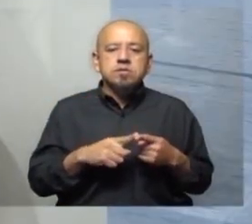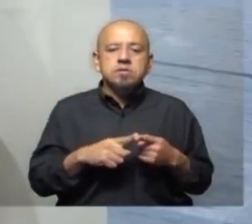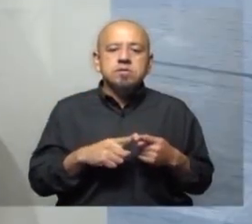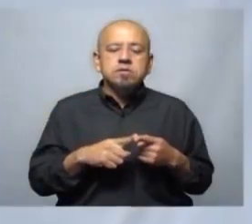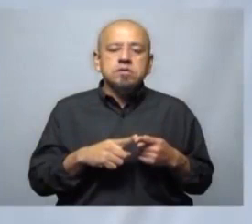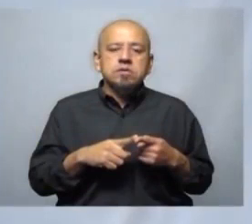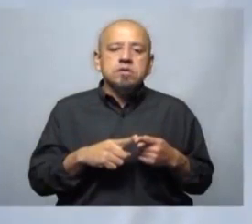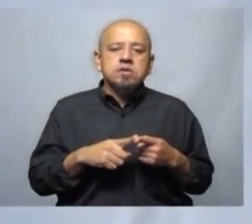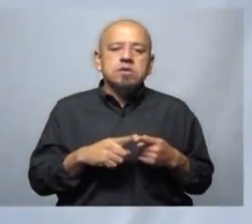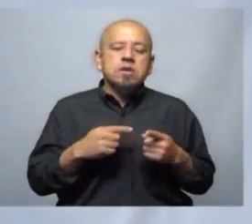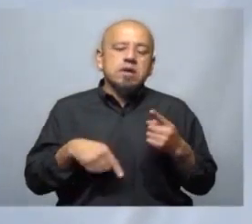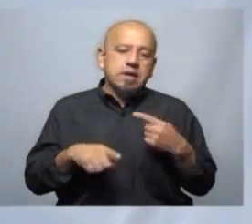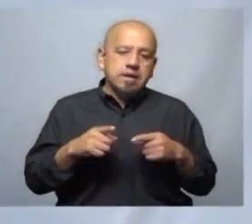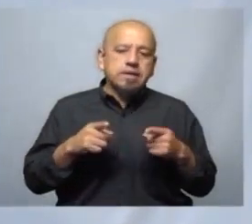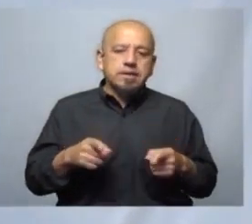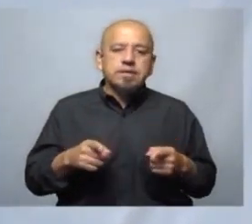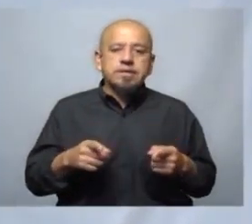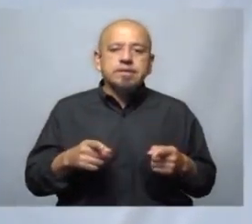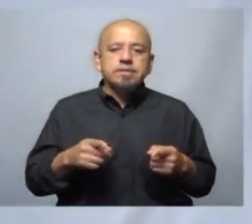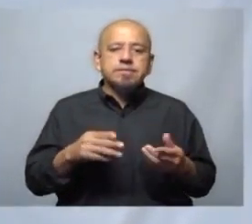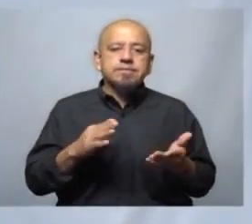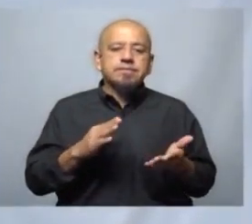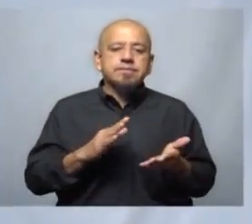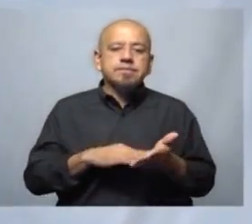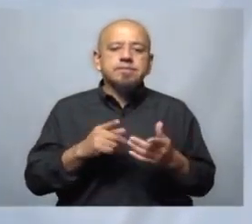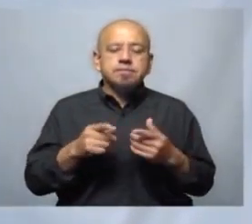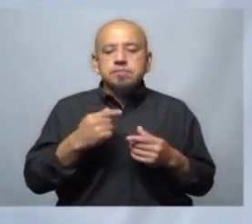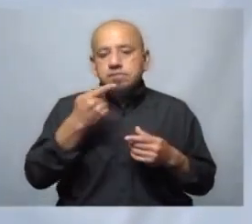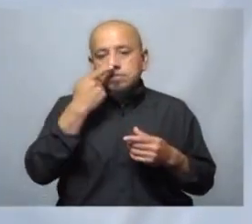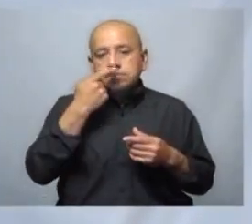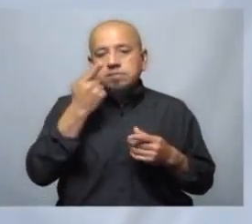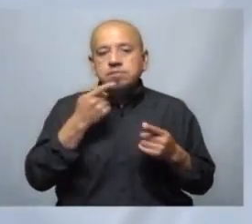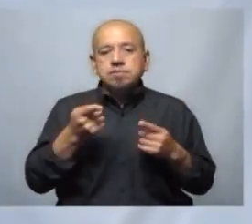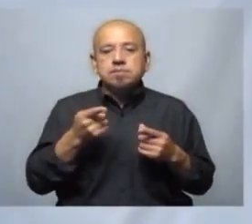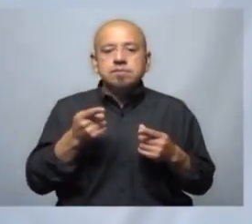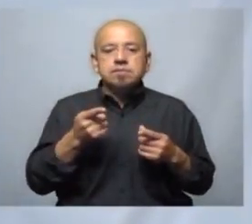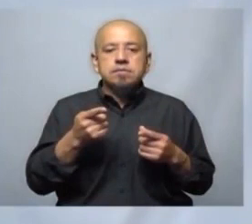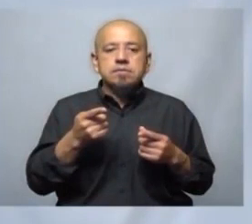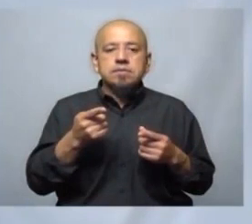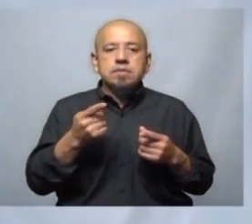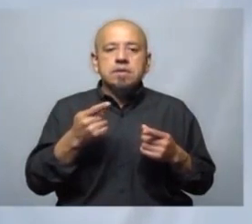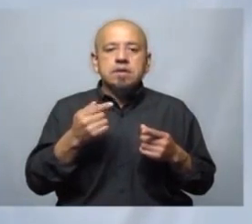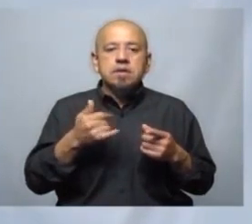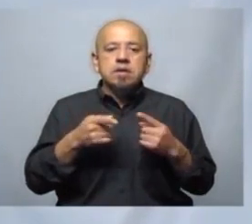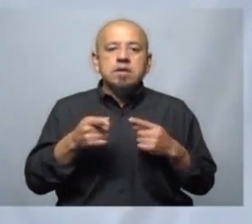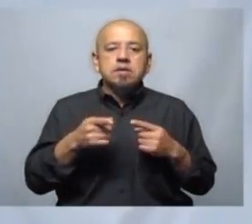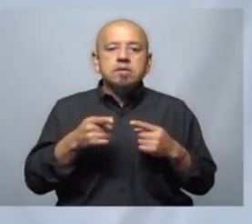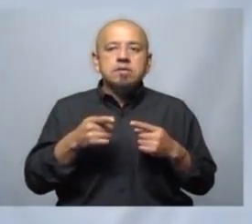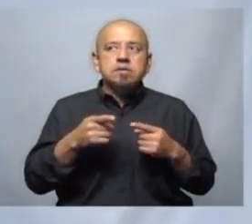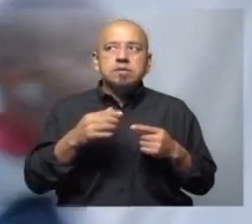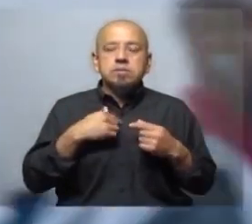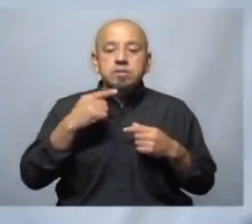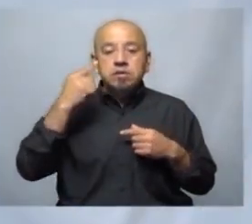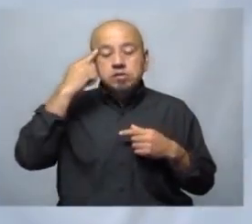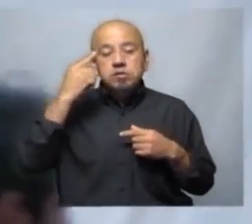este y no sí es es un viaje muy interesante que además tiene en este caso para mí